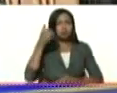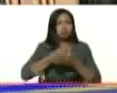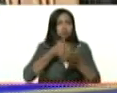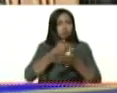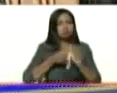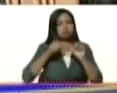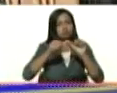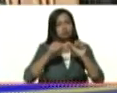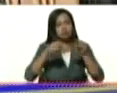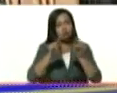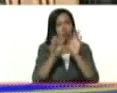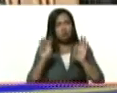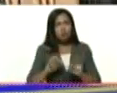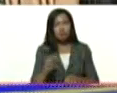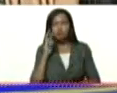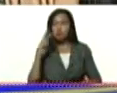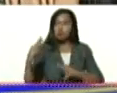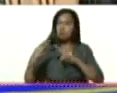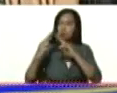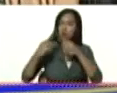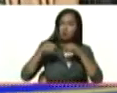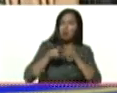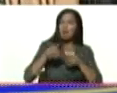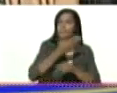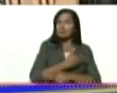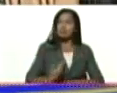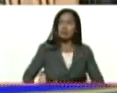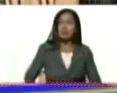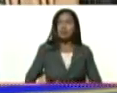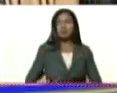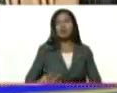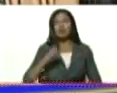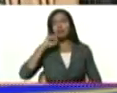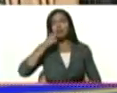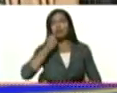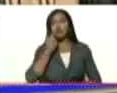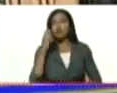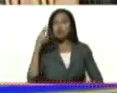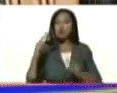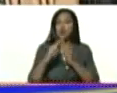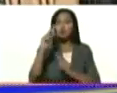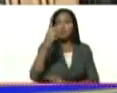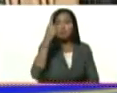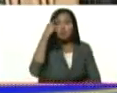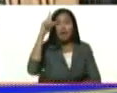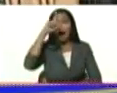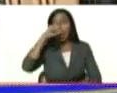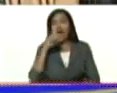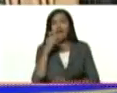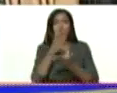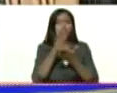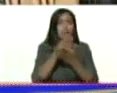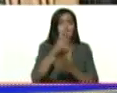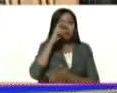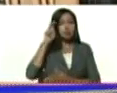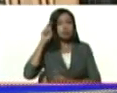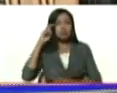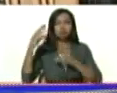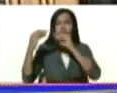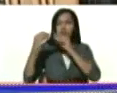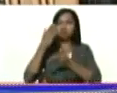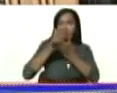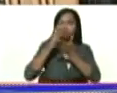permanente. Yo me veo con el presidente Putin por lo menos una vez al año, por lo menos. Nuestros cancilleres se conversan de